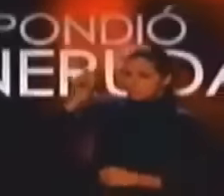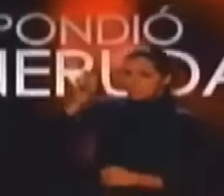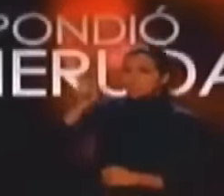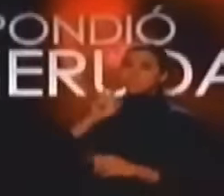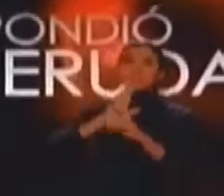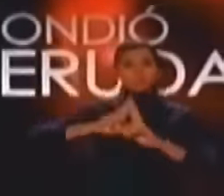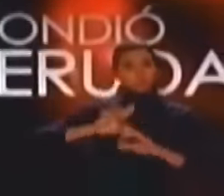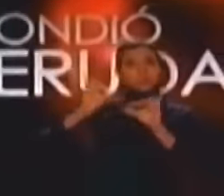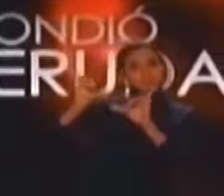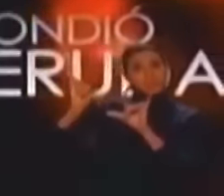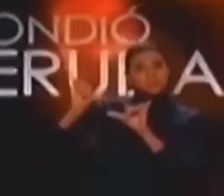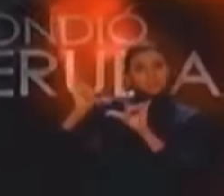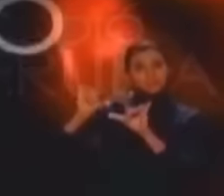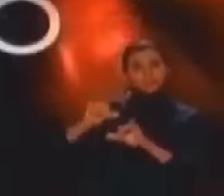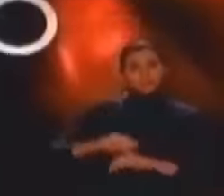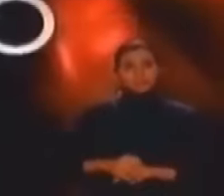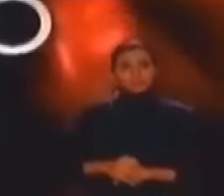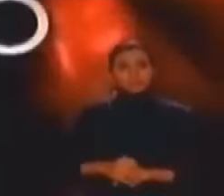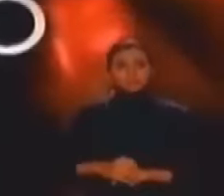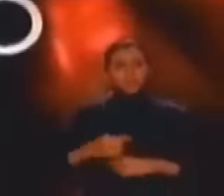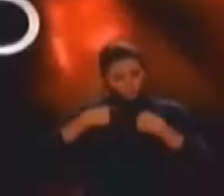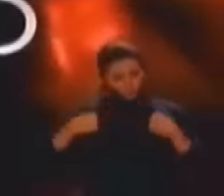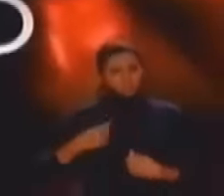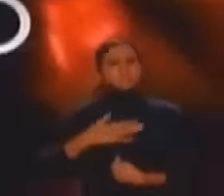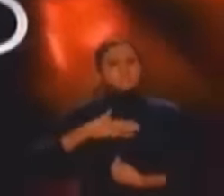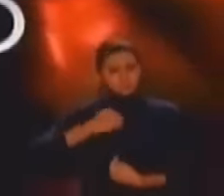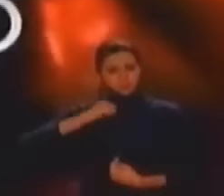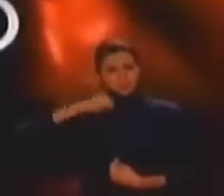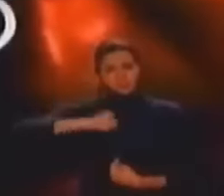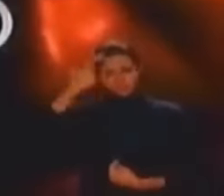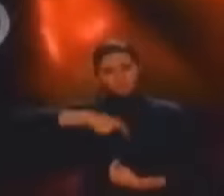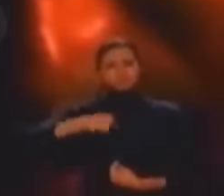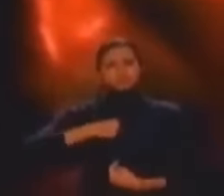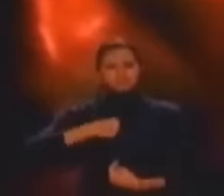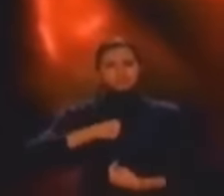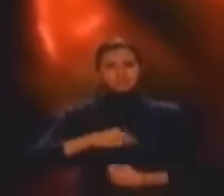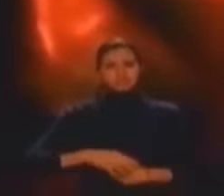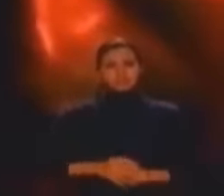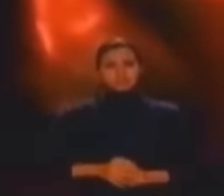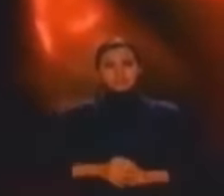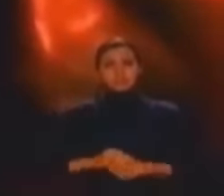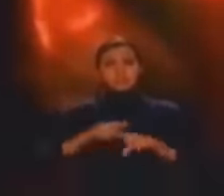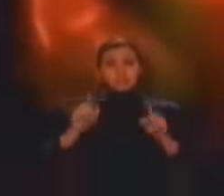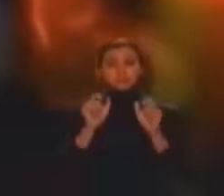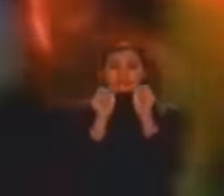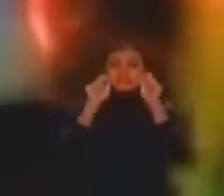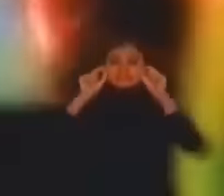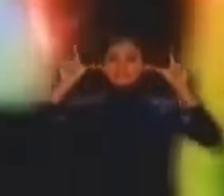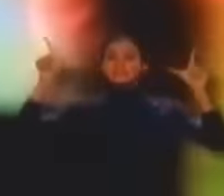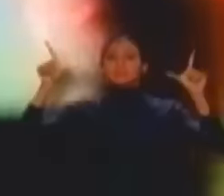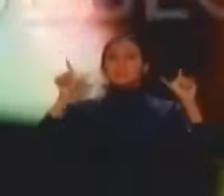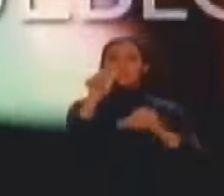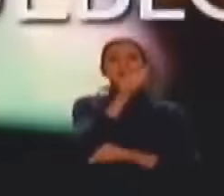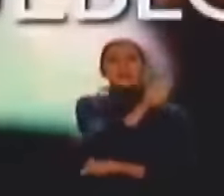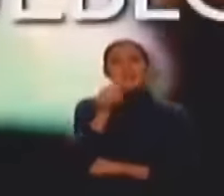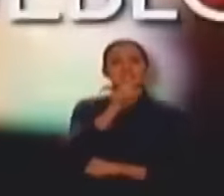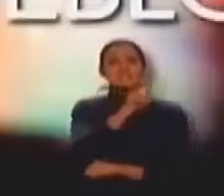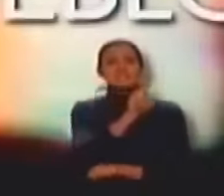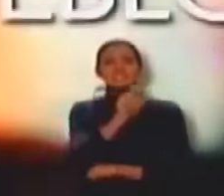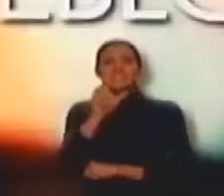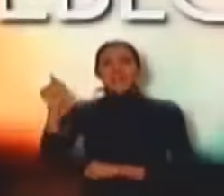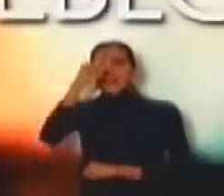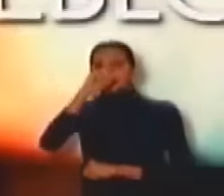en el congo en ninguna duda pueden corazones sin sol vio pero tocar ha señalado